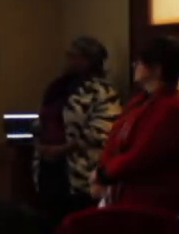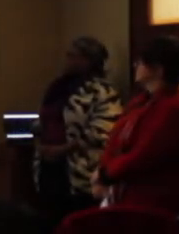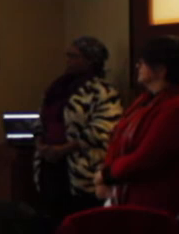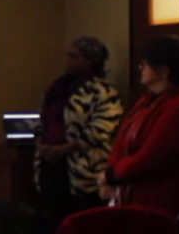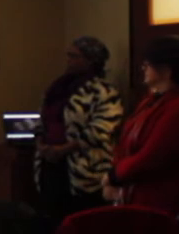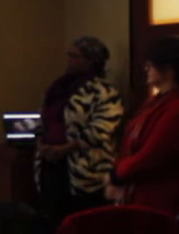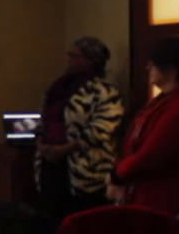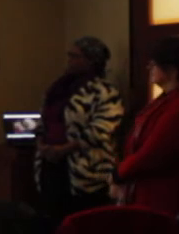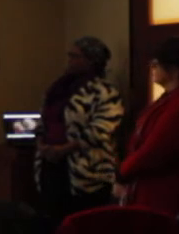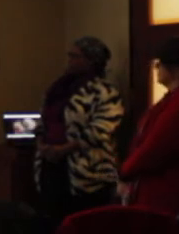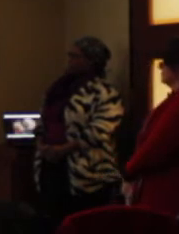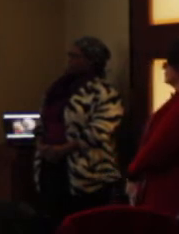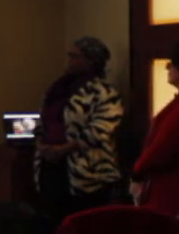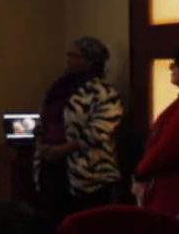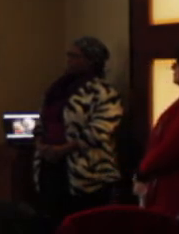modupe,